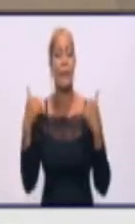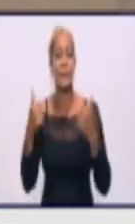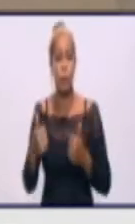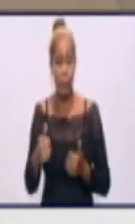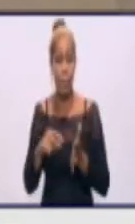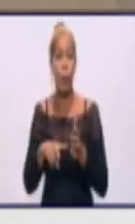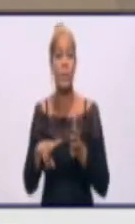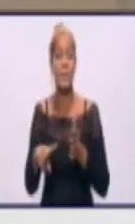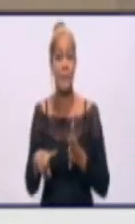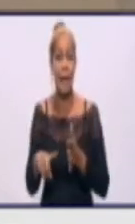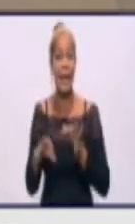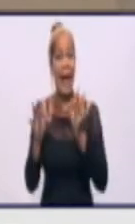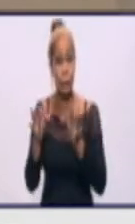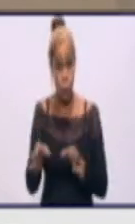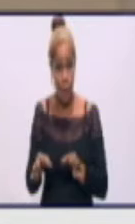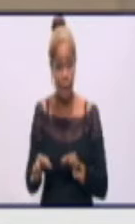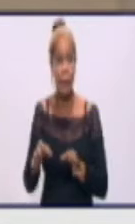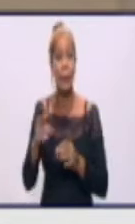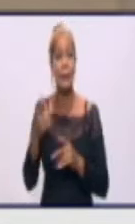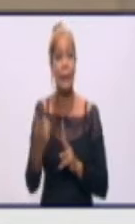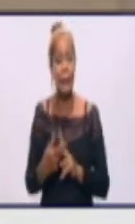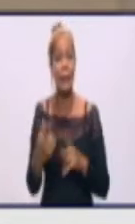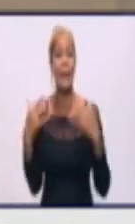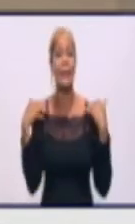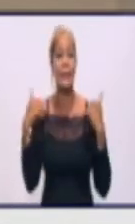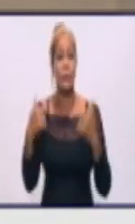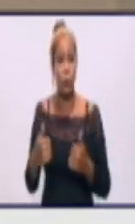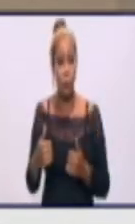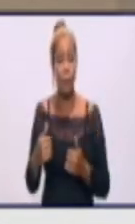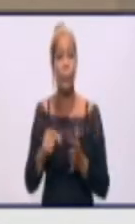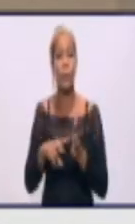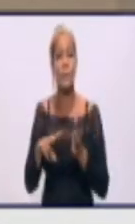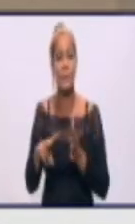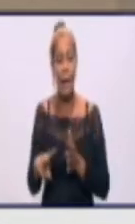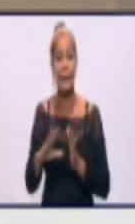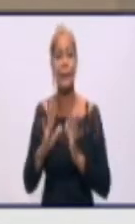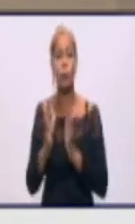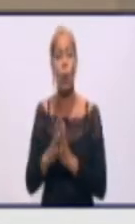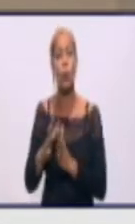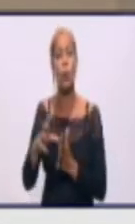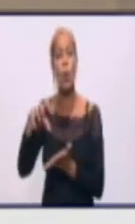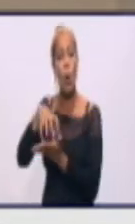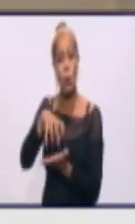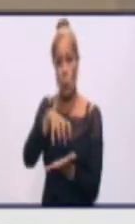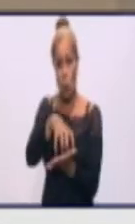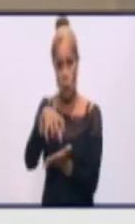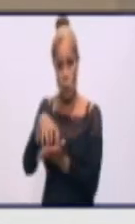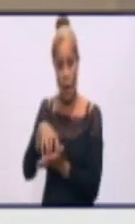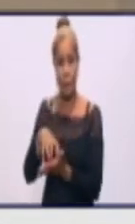actualmente, y las direcciones municipales de ordenamiento territorial y urbanismo, que sí se mantiene. O sea, ya se puede...